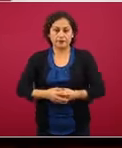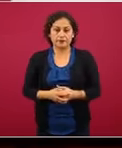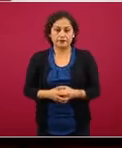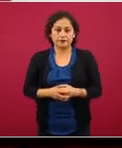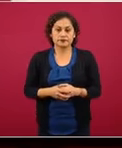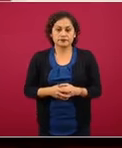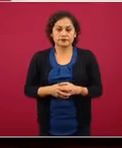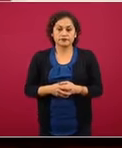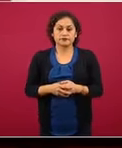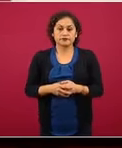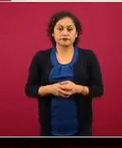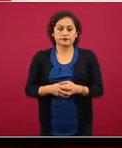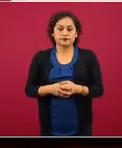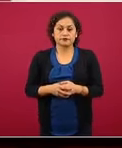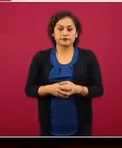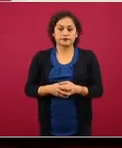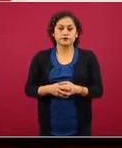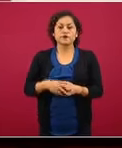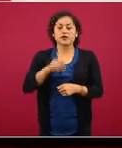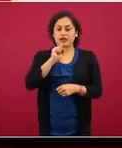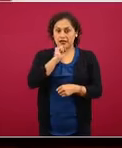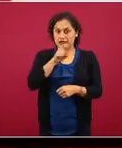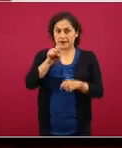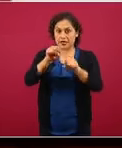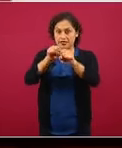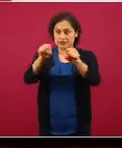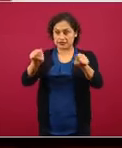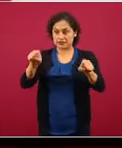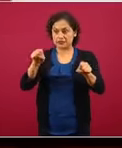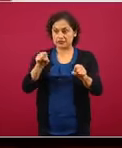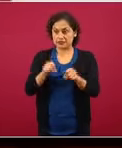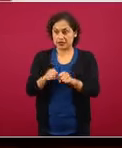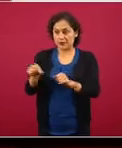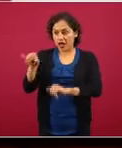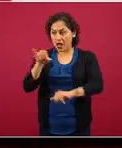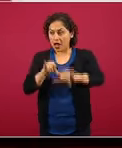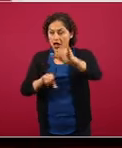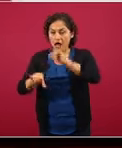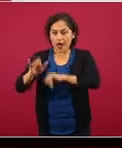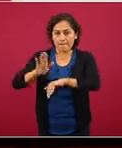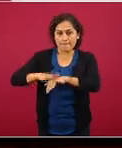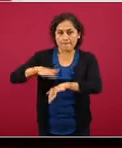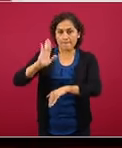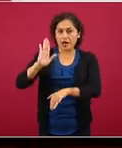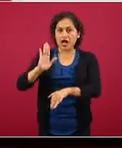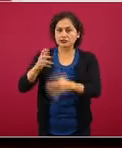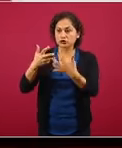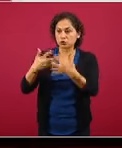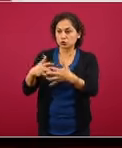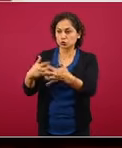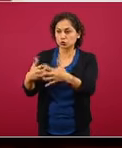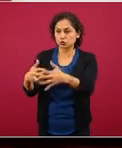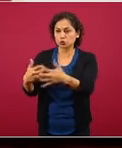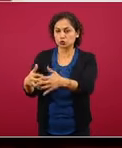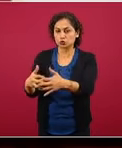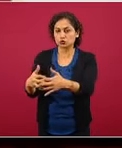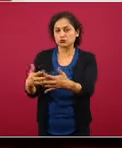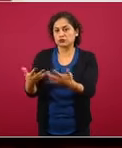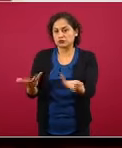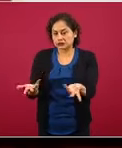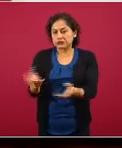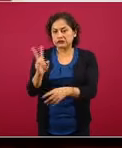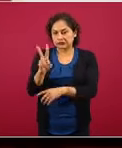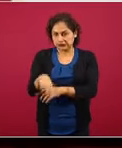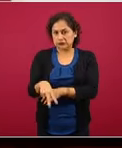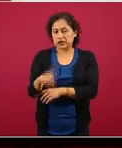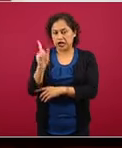el crecimiento de la infraestructura para que estas vacunas se puedan aplicar no ha sido igual. Y en infraestructura me